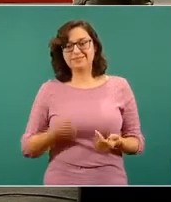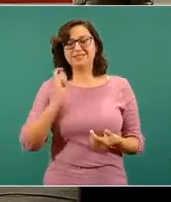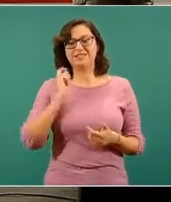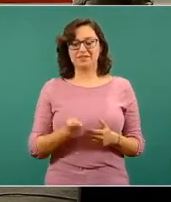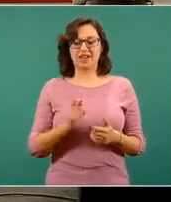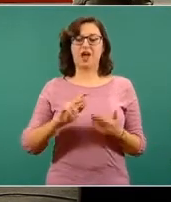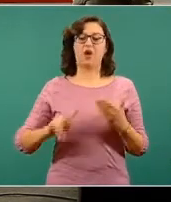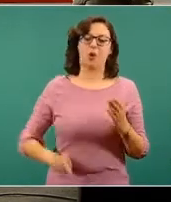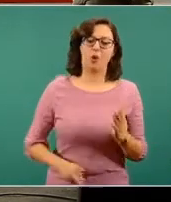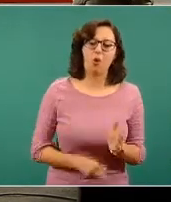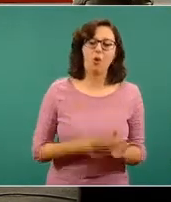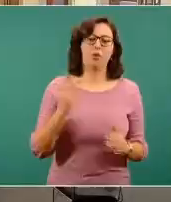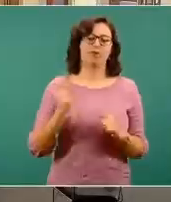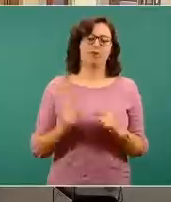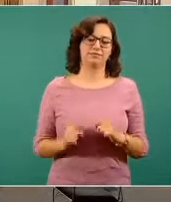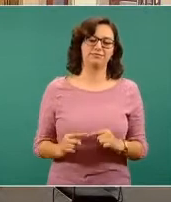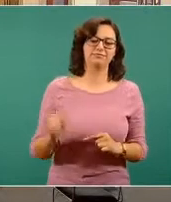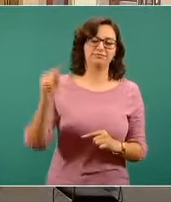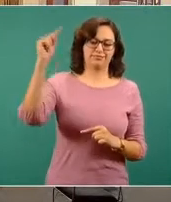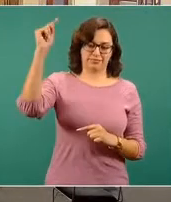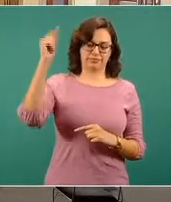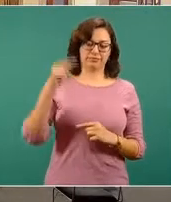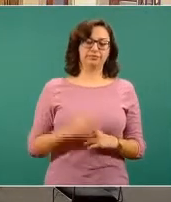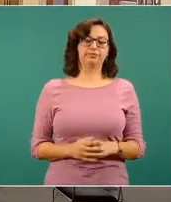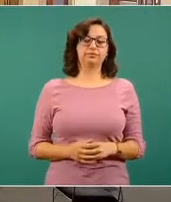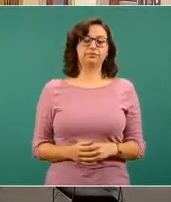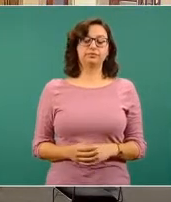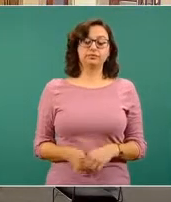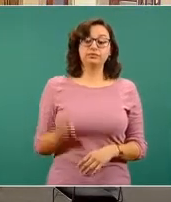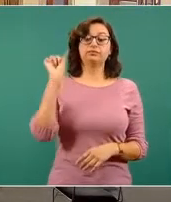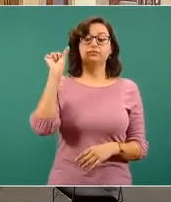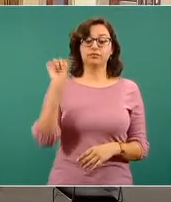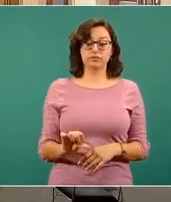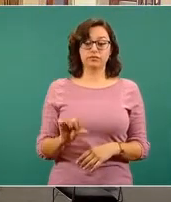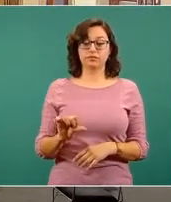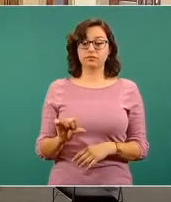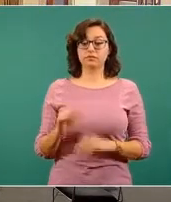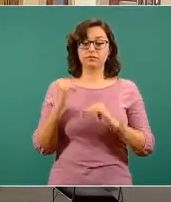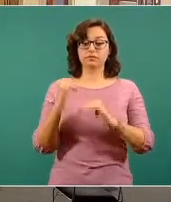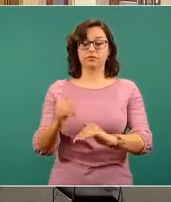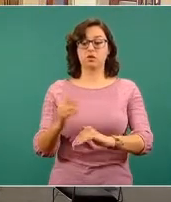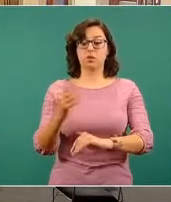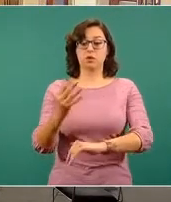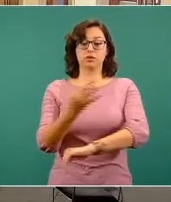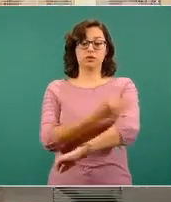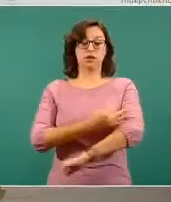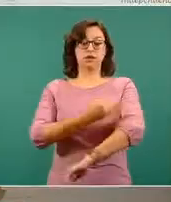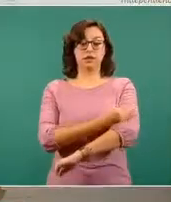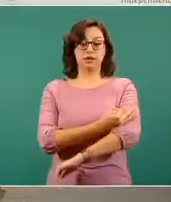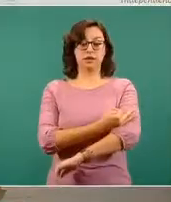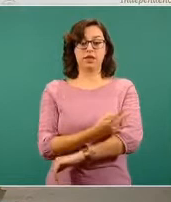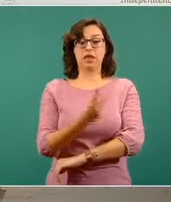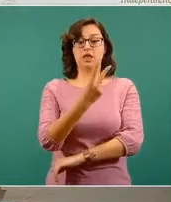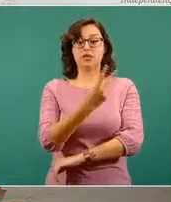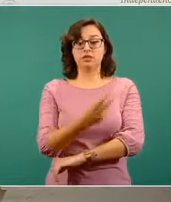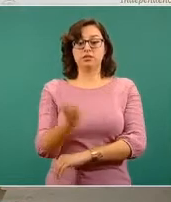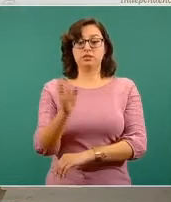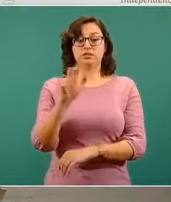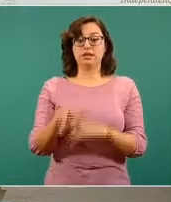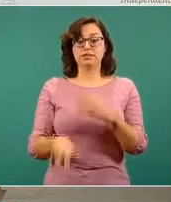213.267 son las que habían sido aplicadas hasta hoy a las 16 horas. Mañana que tenemos pulso de la